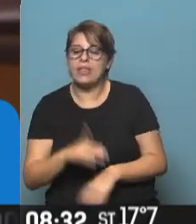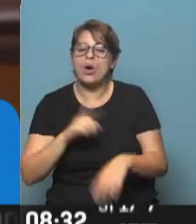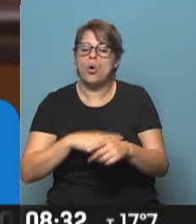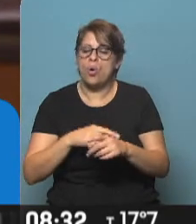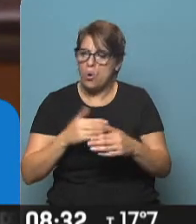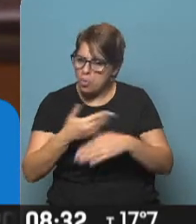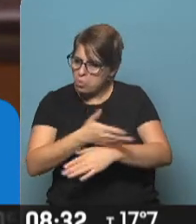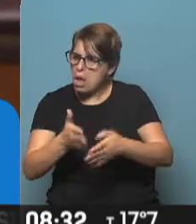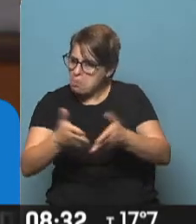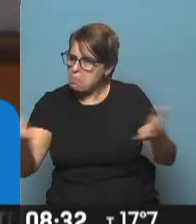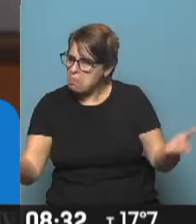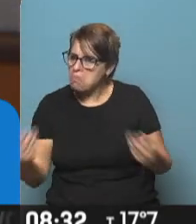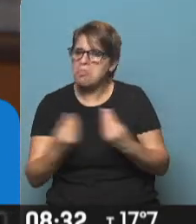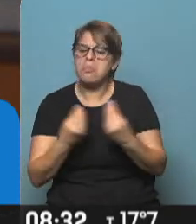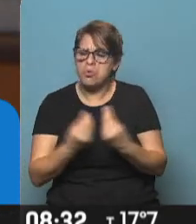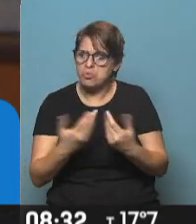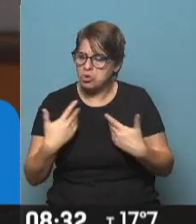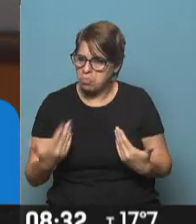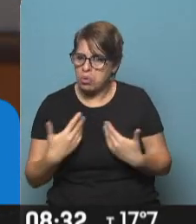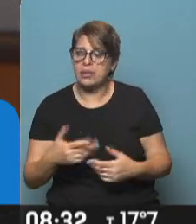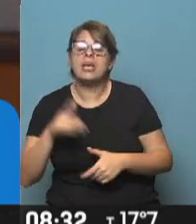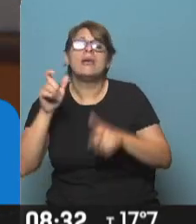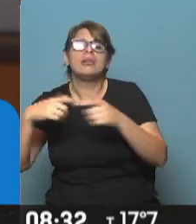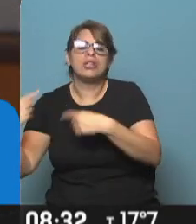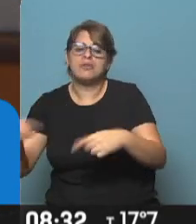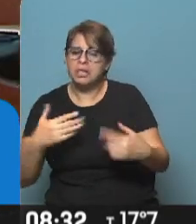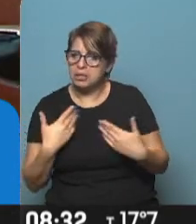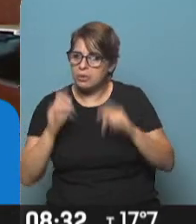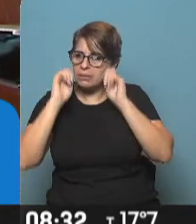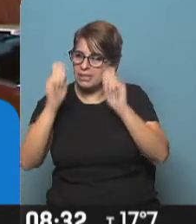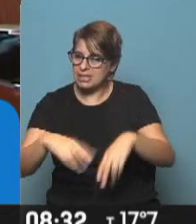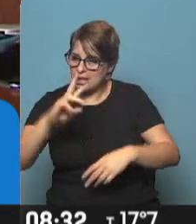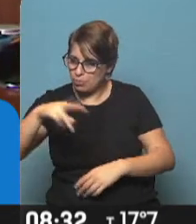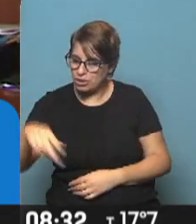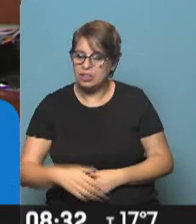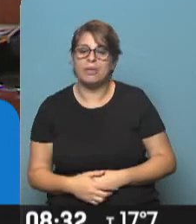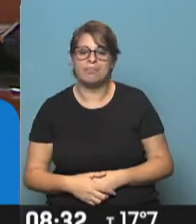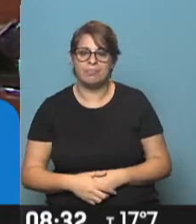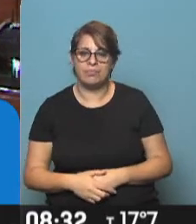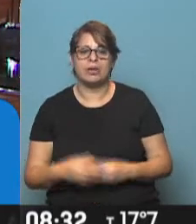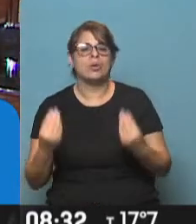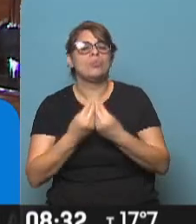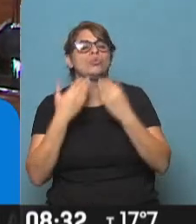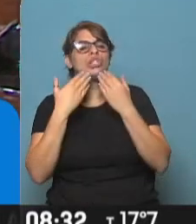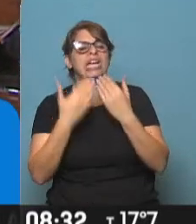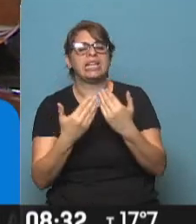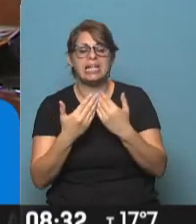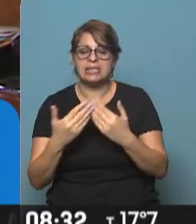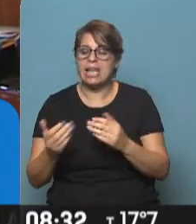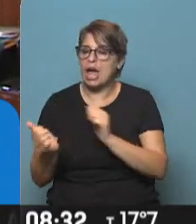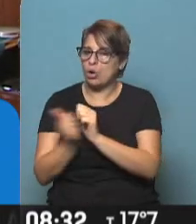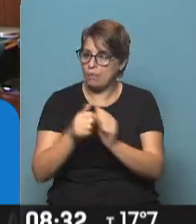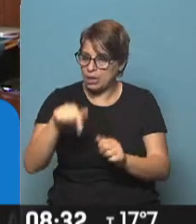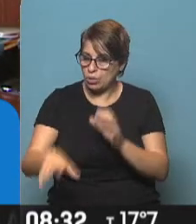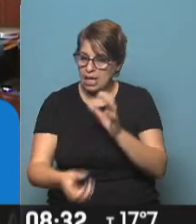dilatados y hay muchísimo para públicos muy diversos mediante genial estamos h khalifa muchísimas gracias por habernos acompañado